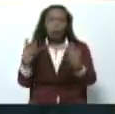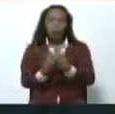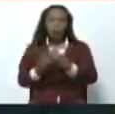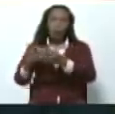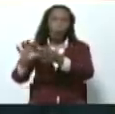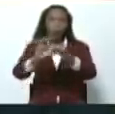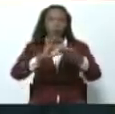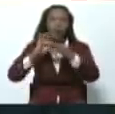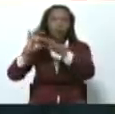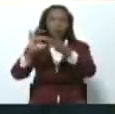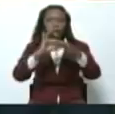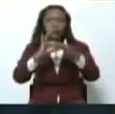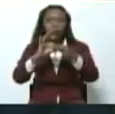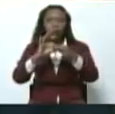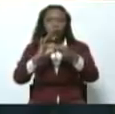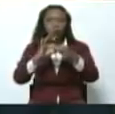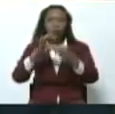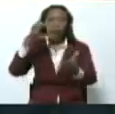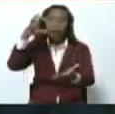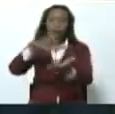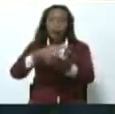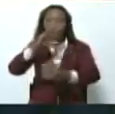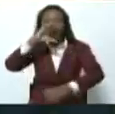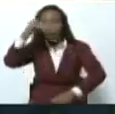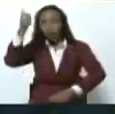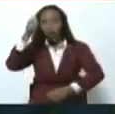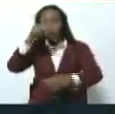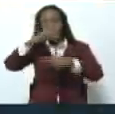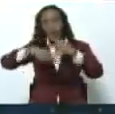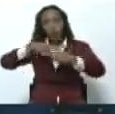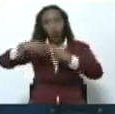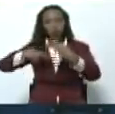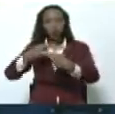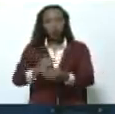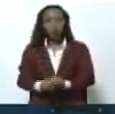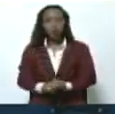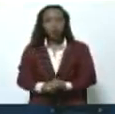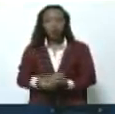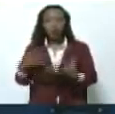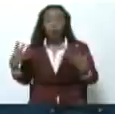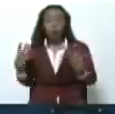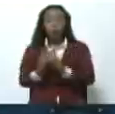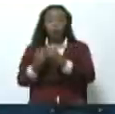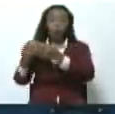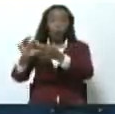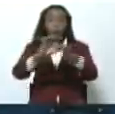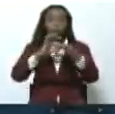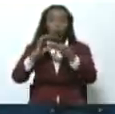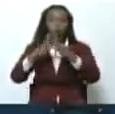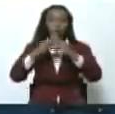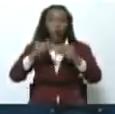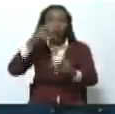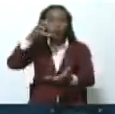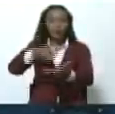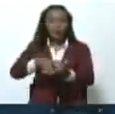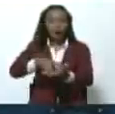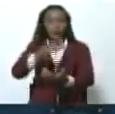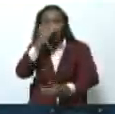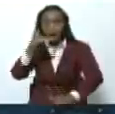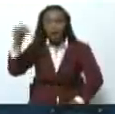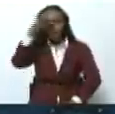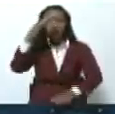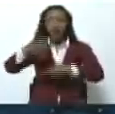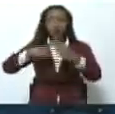unidos. El Estado Mayor de la Revolución. Juntos y unidos, todo el Estado Mayor de la Revolución,